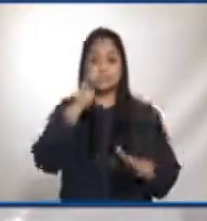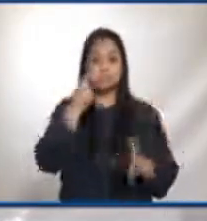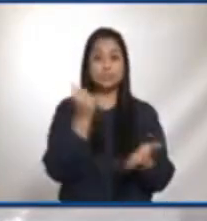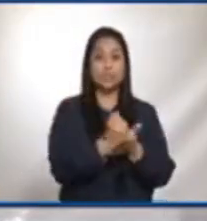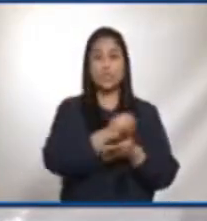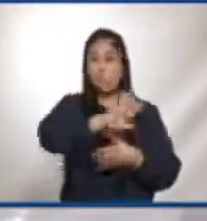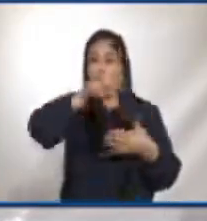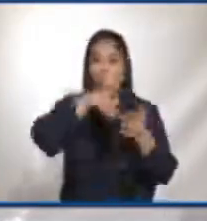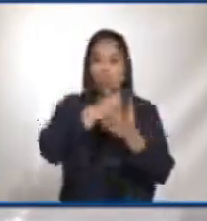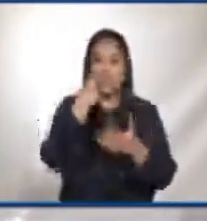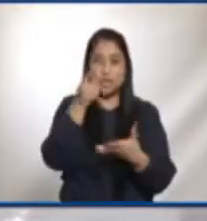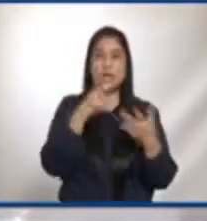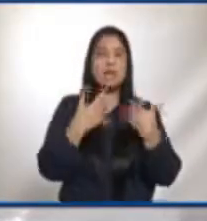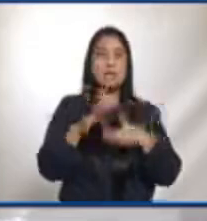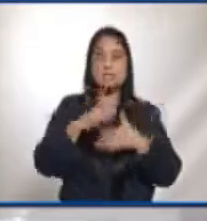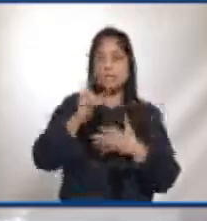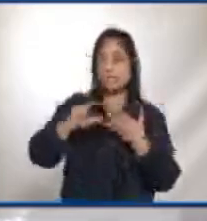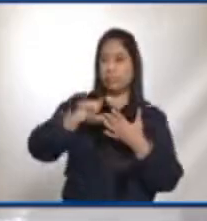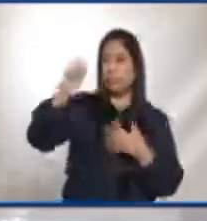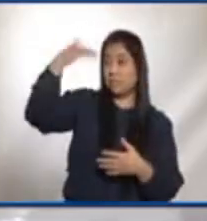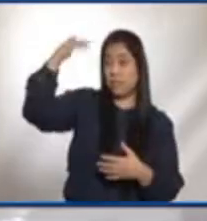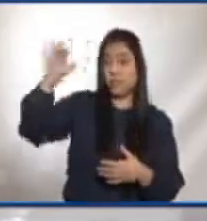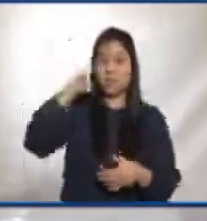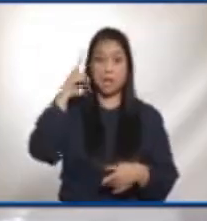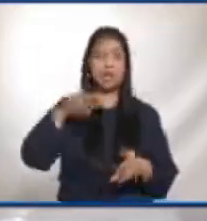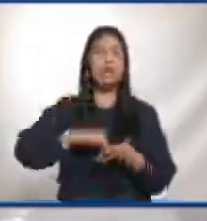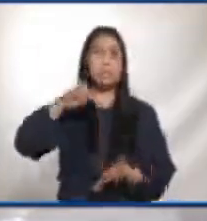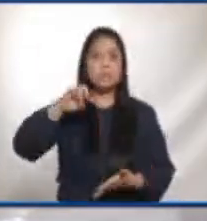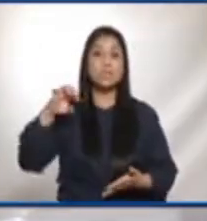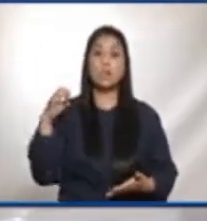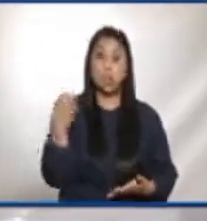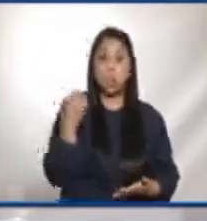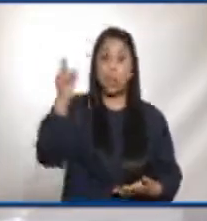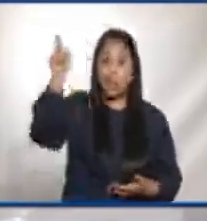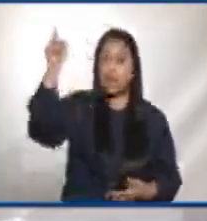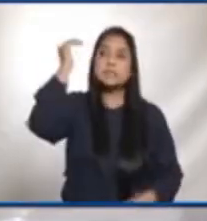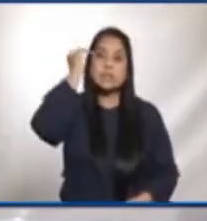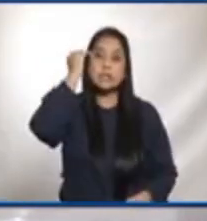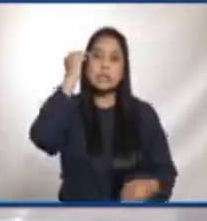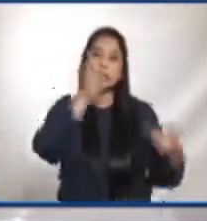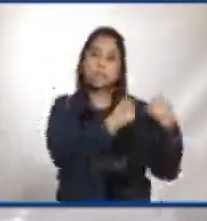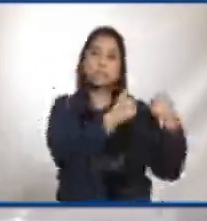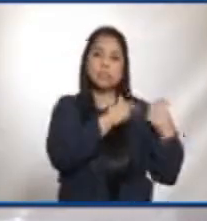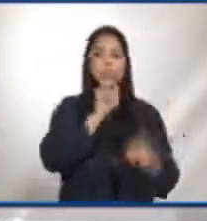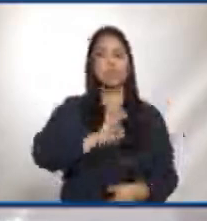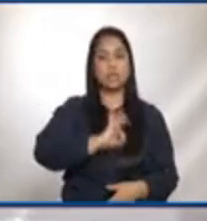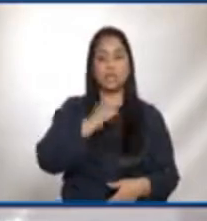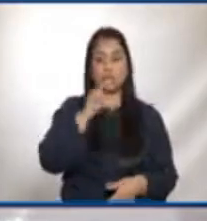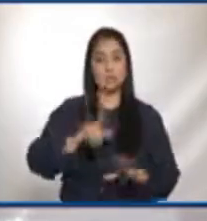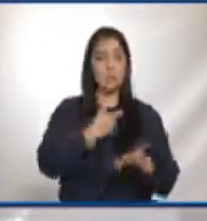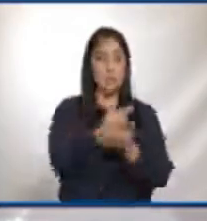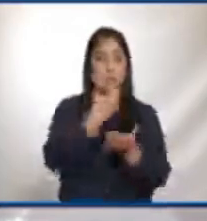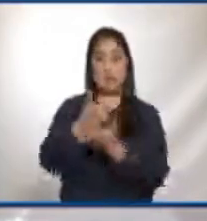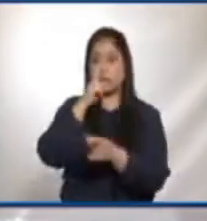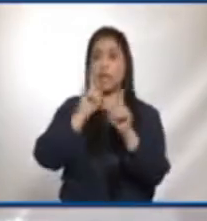la trazabilidad de los proyectos, de manera que los países de la Unión Europea puedan saber que la responsabilidad social del consumidor